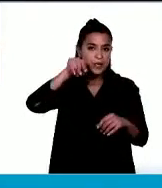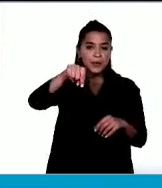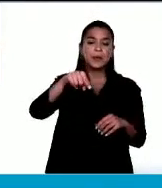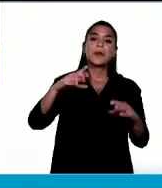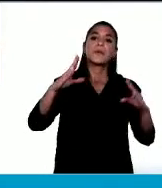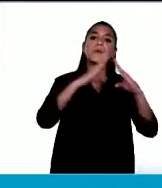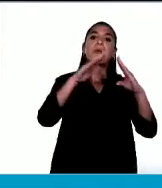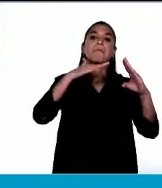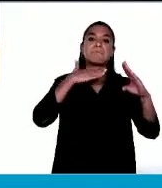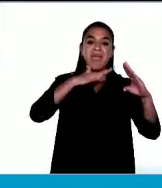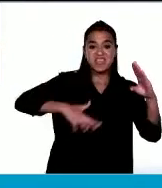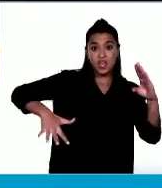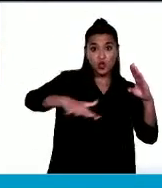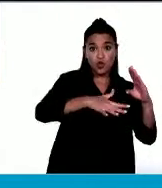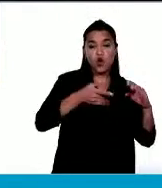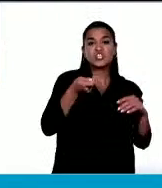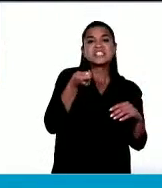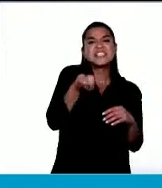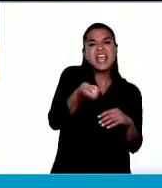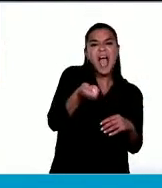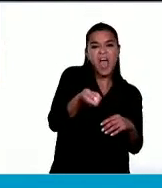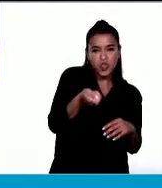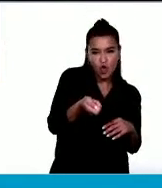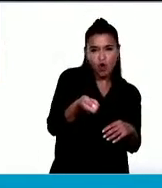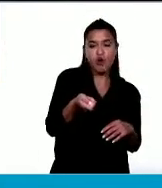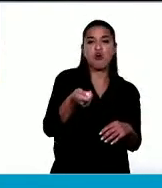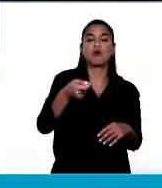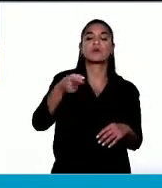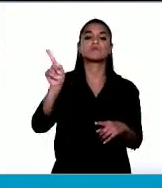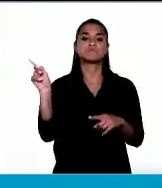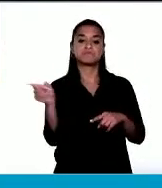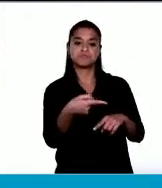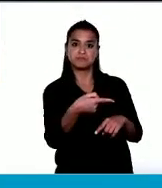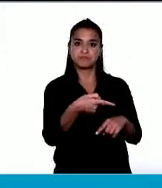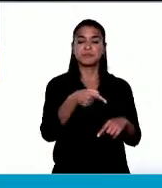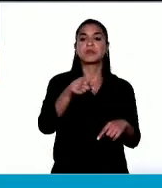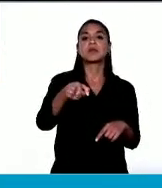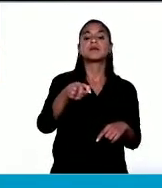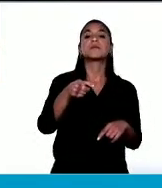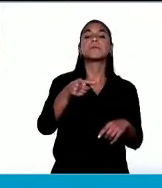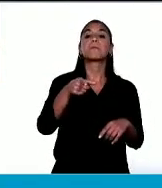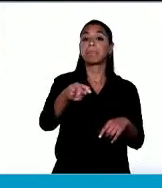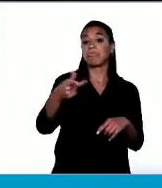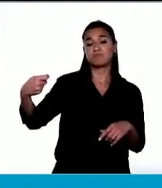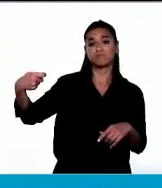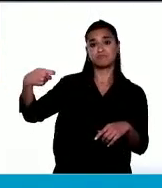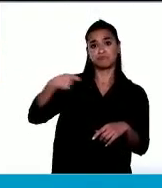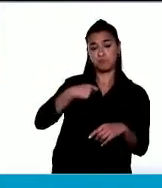Coyoacán. Un sicario enviado por Stalin asestó el golpe que terminó con su vida.